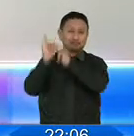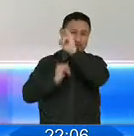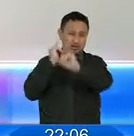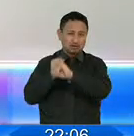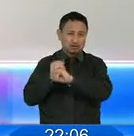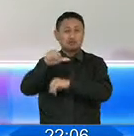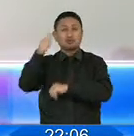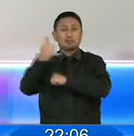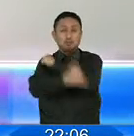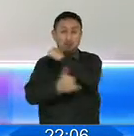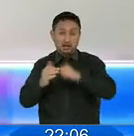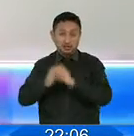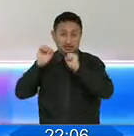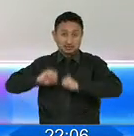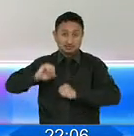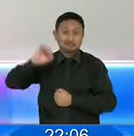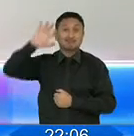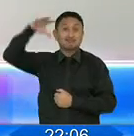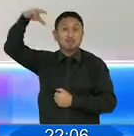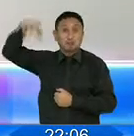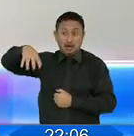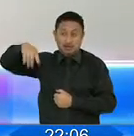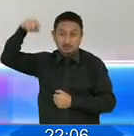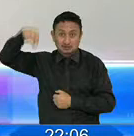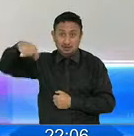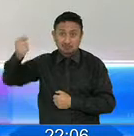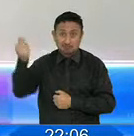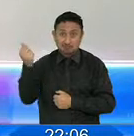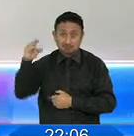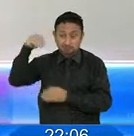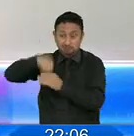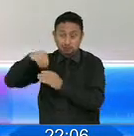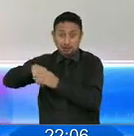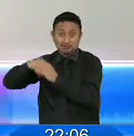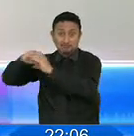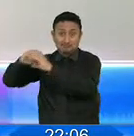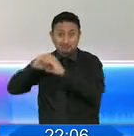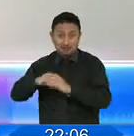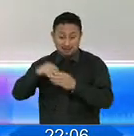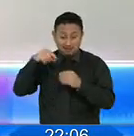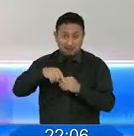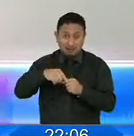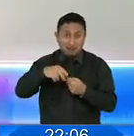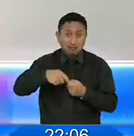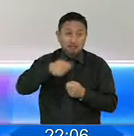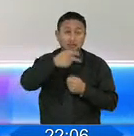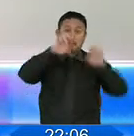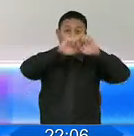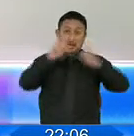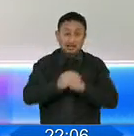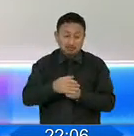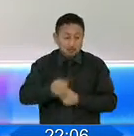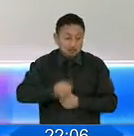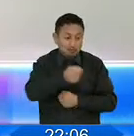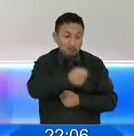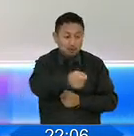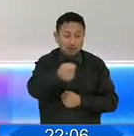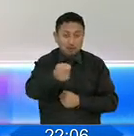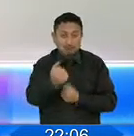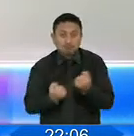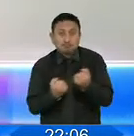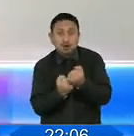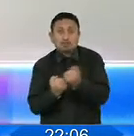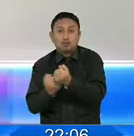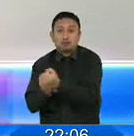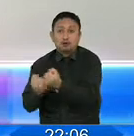se están aplicando en el mundo entero, en donde los estados, a través de los fondos de ahorro, están respaldando al sector